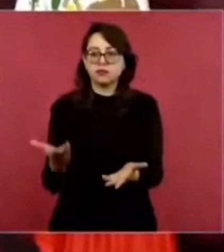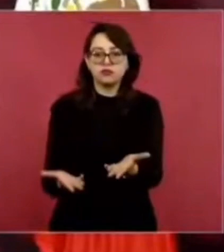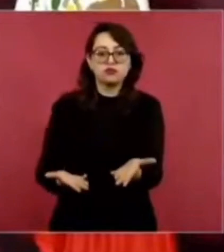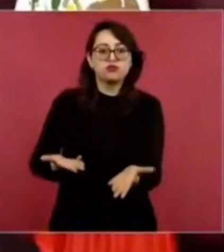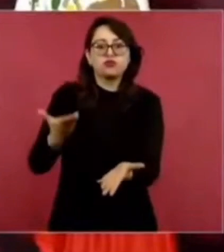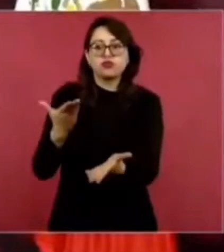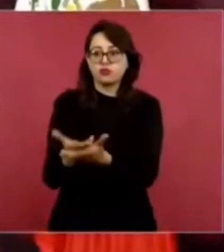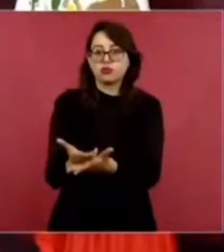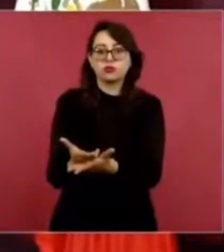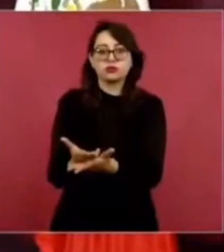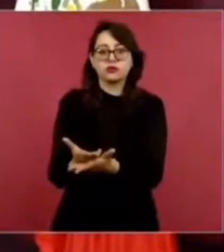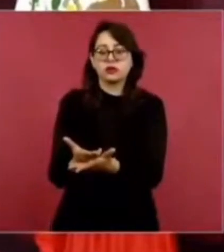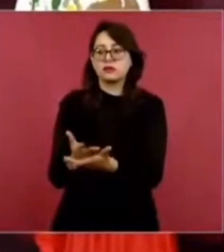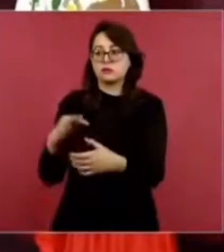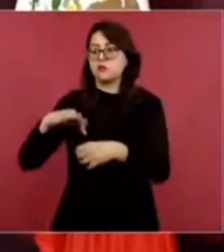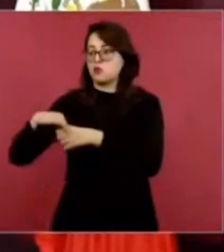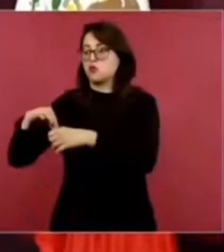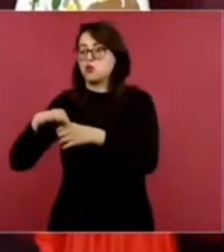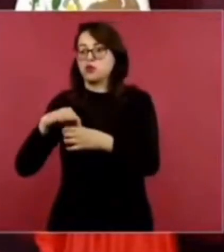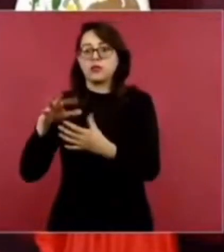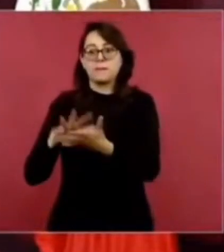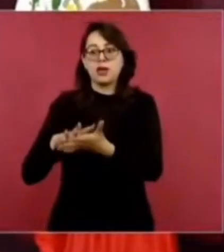que se hace, se veta.